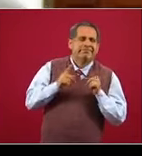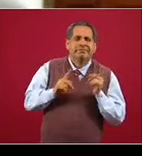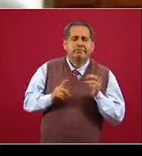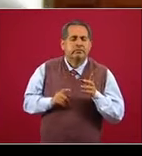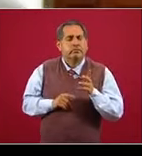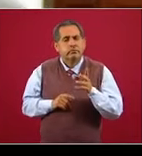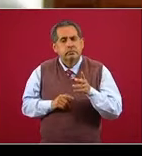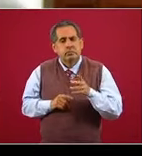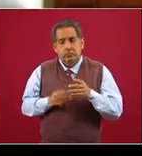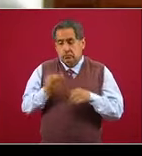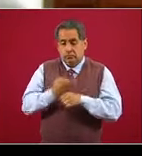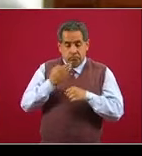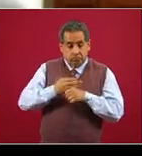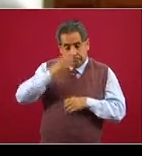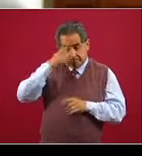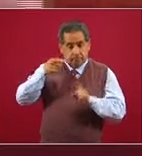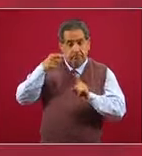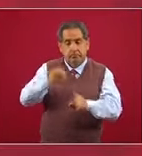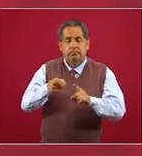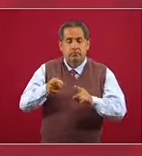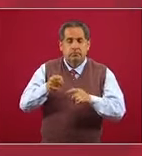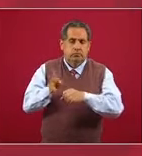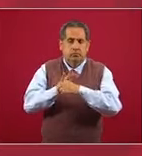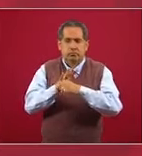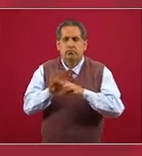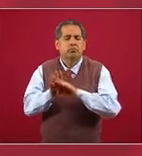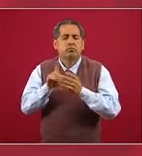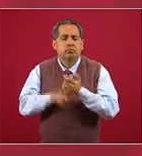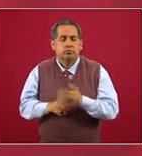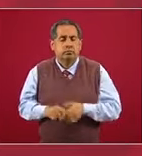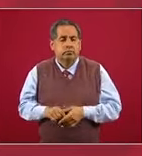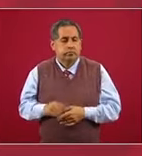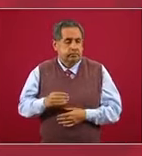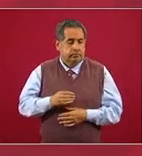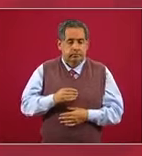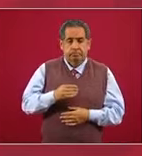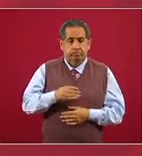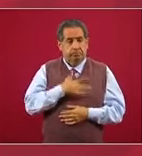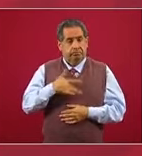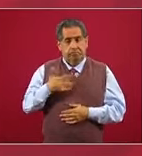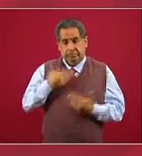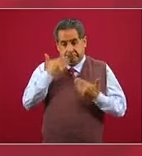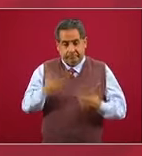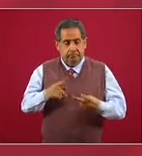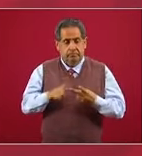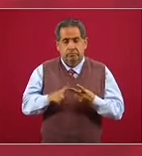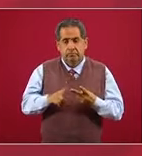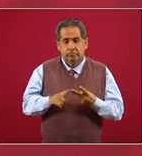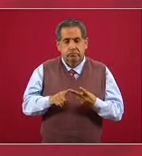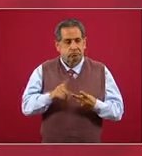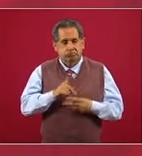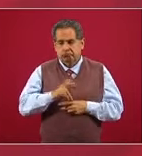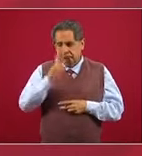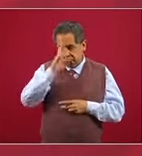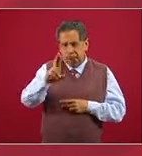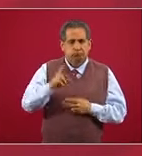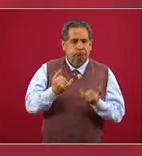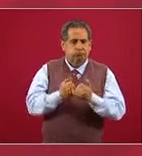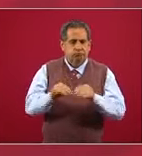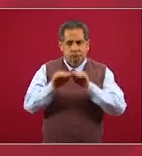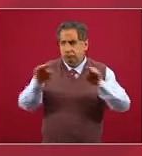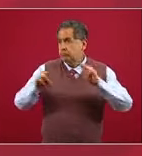implementando ahora en la búsqueda de la vacuna de COVID. Son el bienestar, el respeto por igual, la